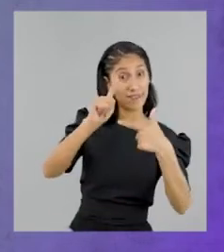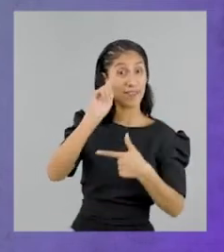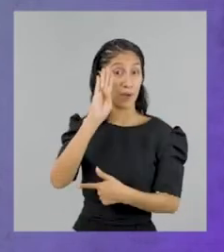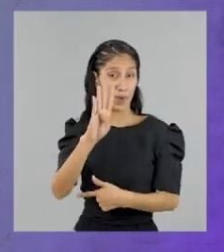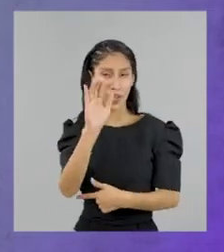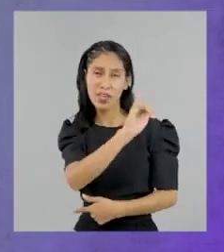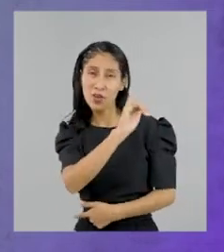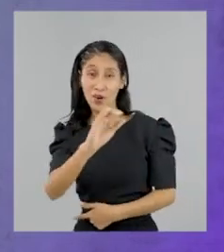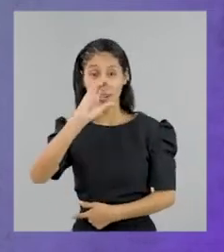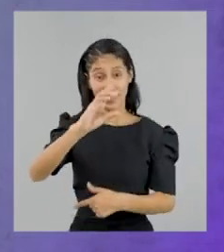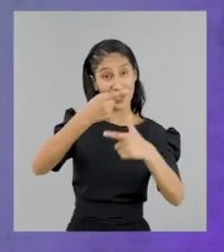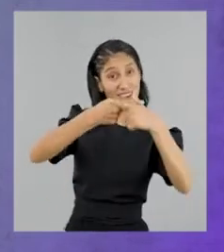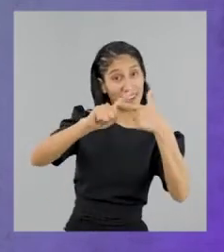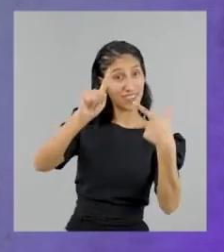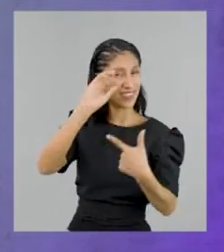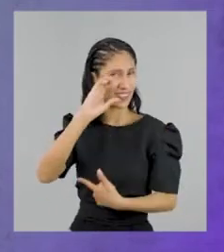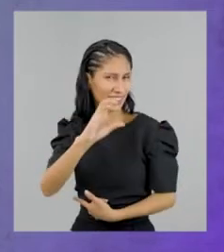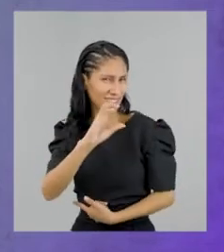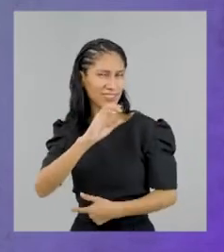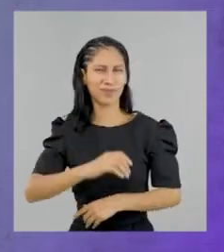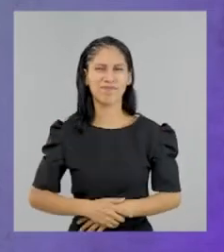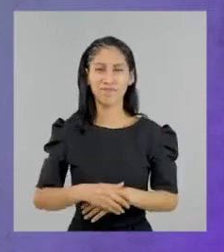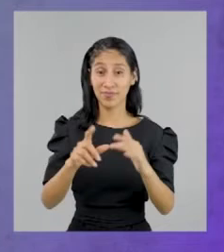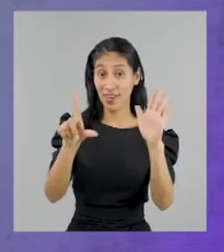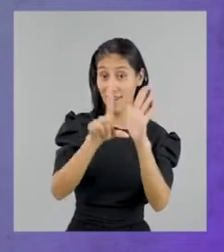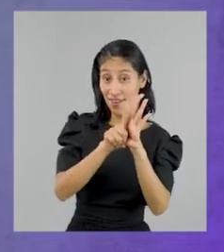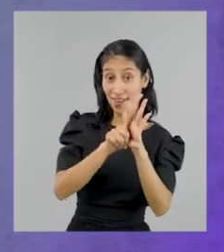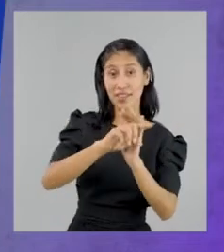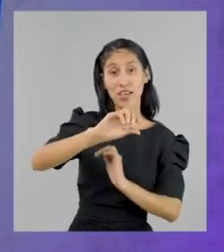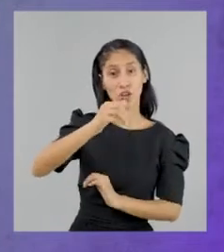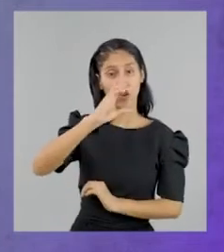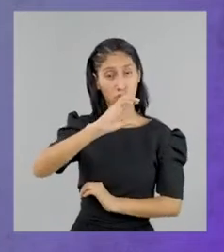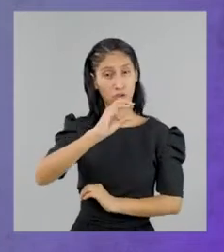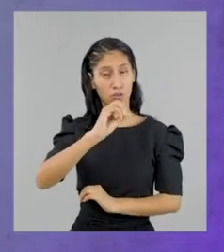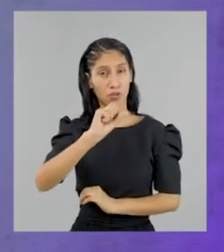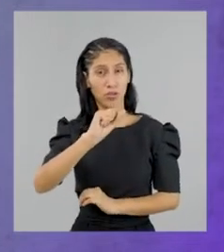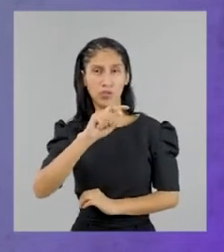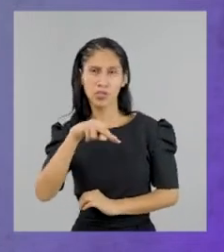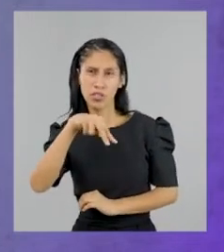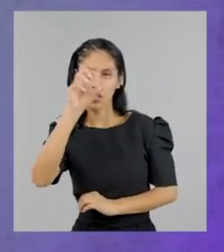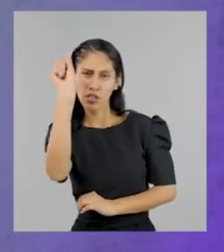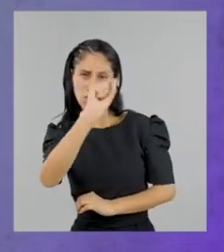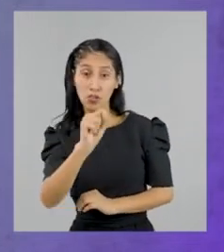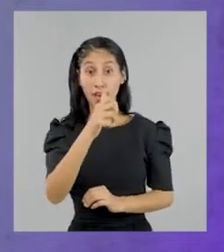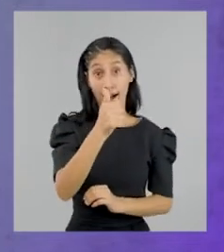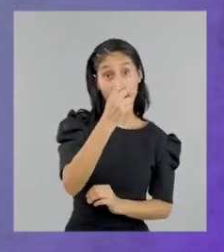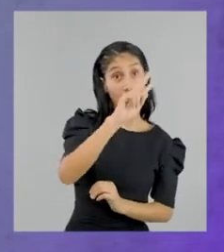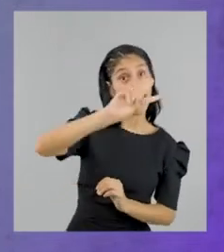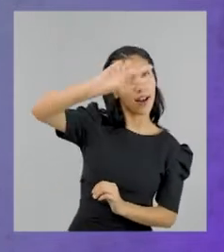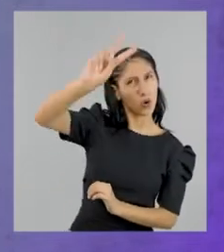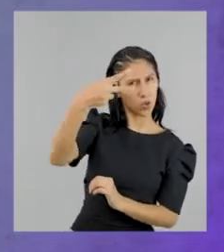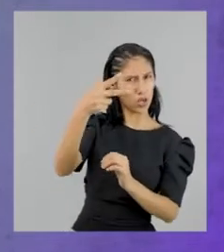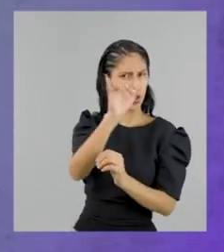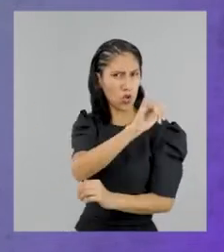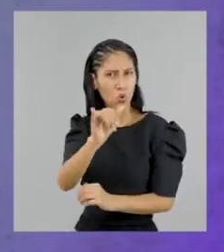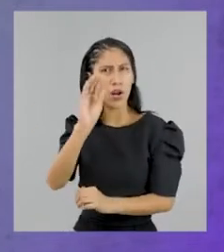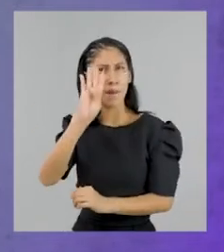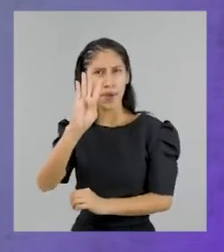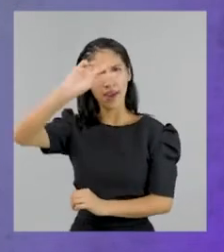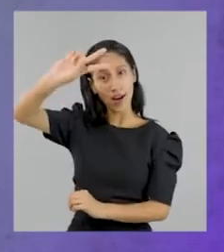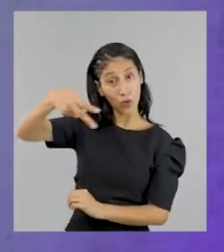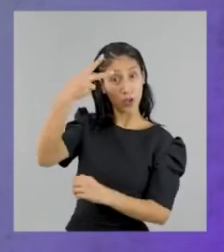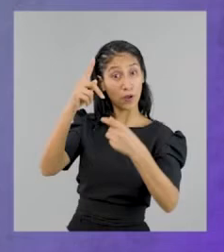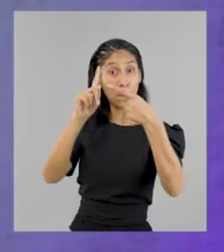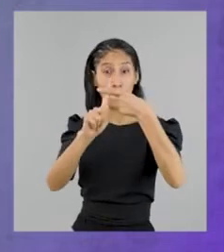B igual C entre seno de C. Ley de cosenos. A al cuadrado igual B al